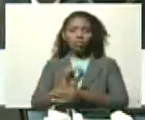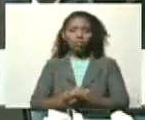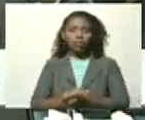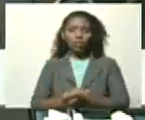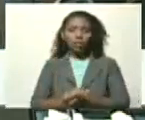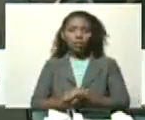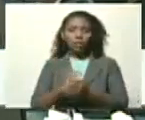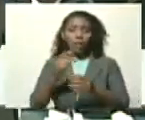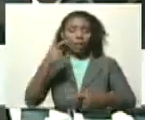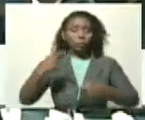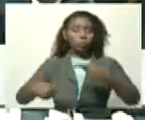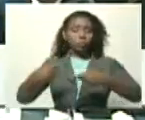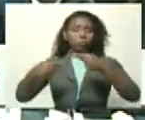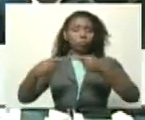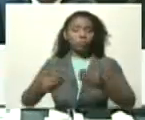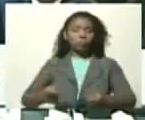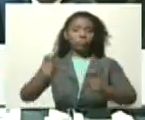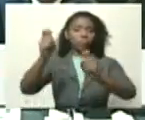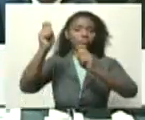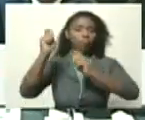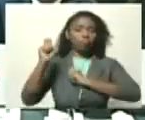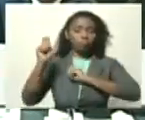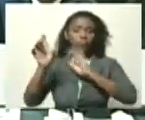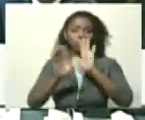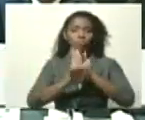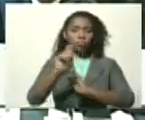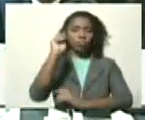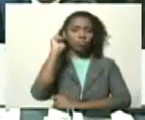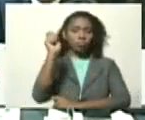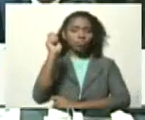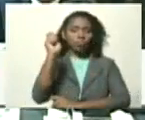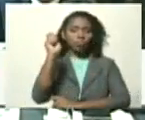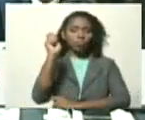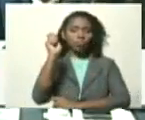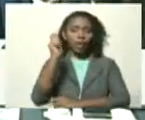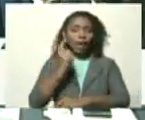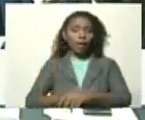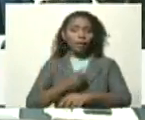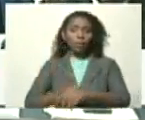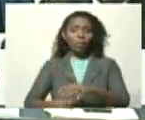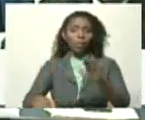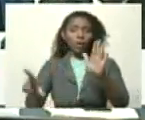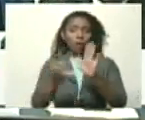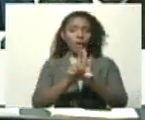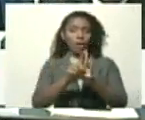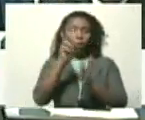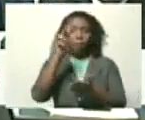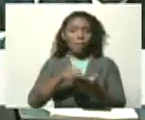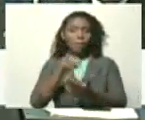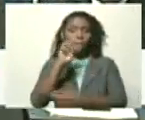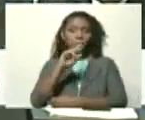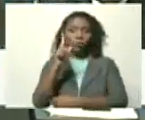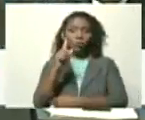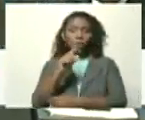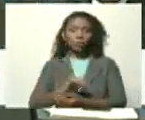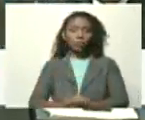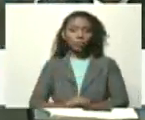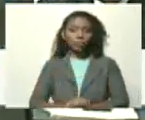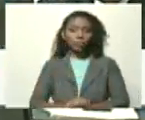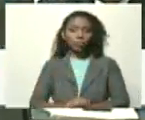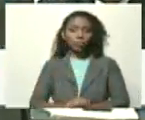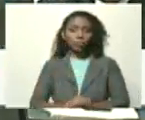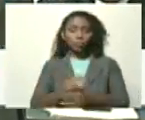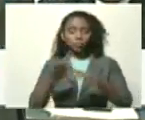las competencias que nos asigna la Constitución. El periodo legislativo 2021,